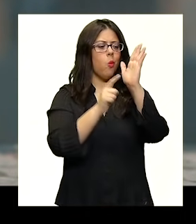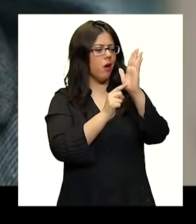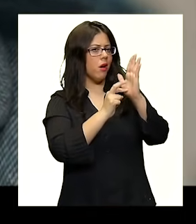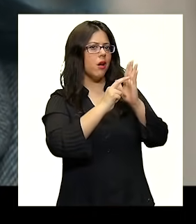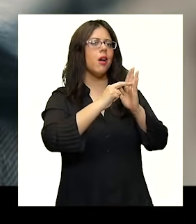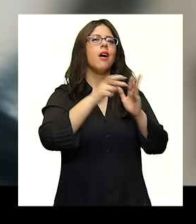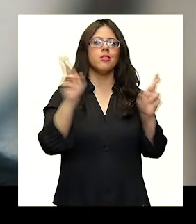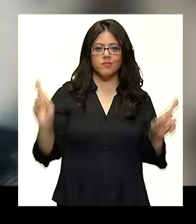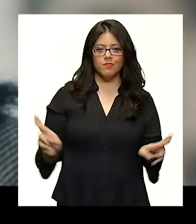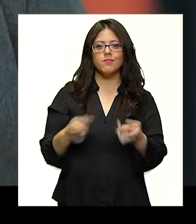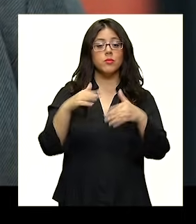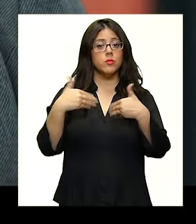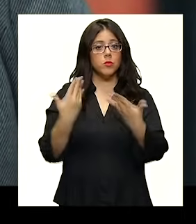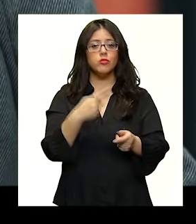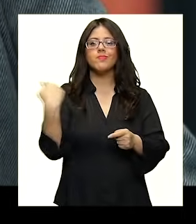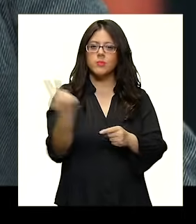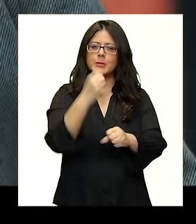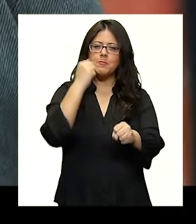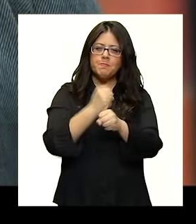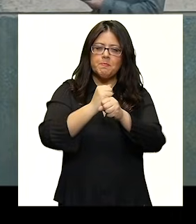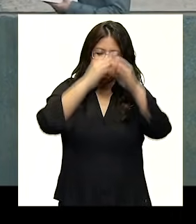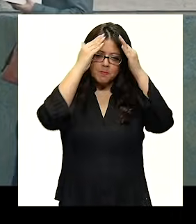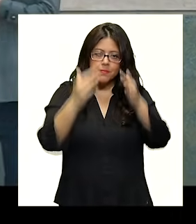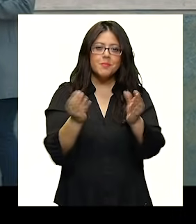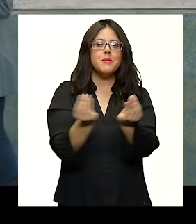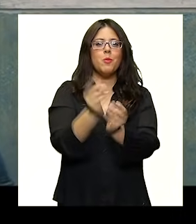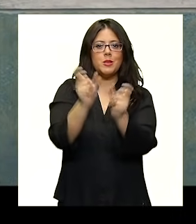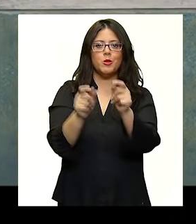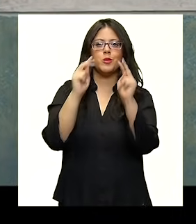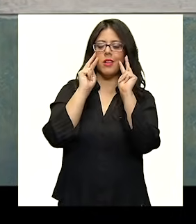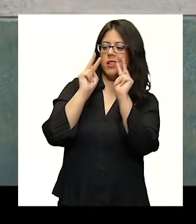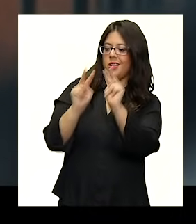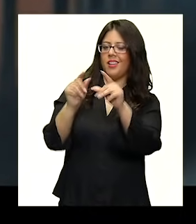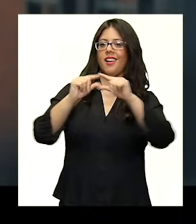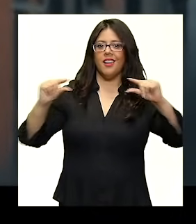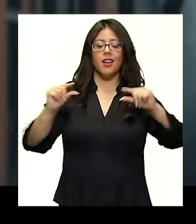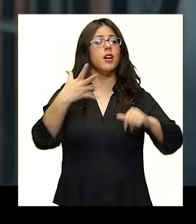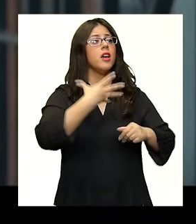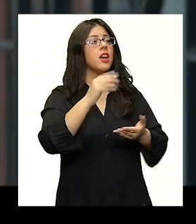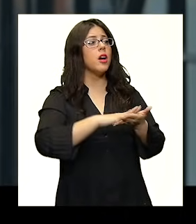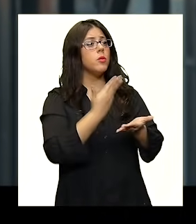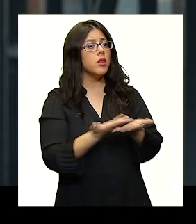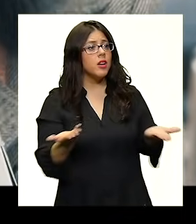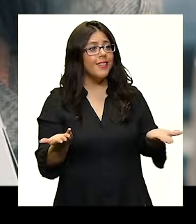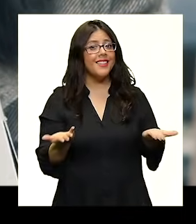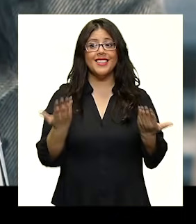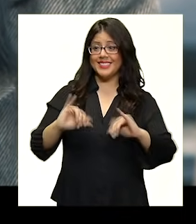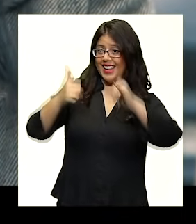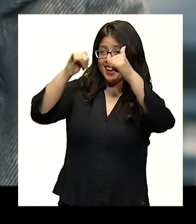un paso adelante en nuestra recuperación. Por eso estamos trabajando, para que muchos más la escuchen. Hija, ¿cómo te fue?